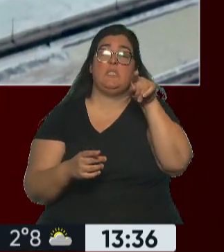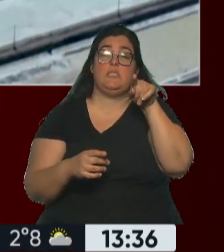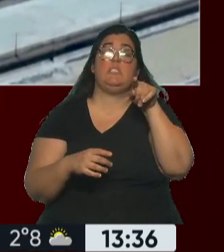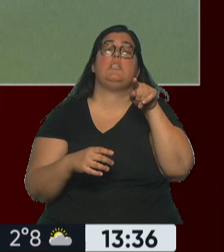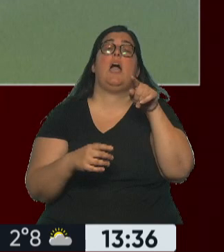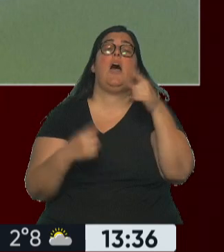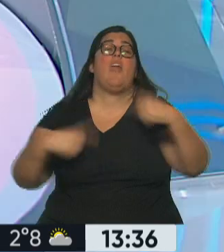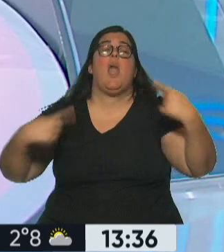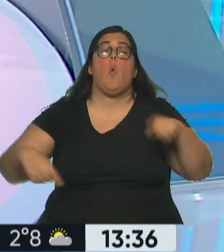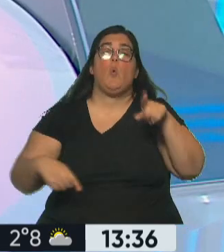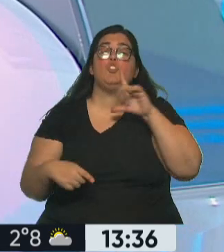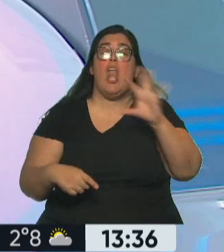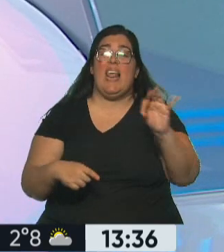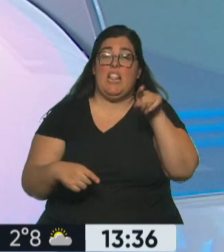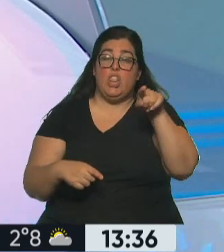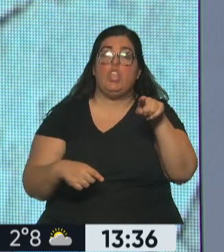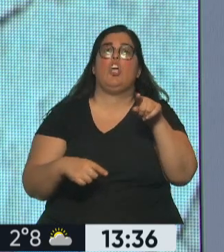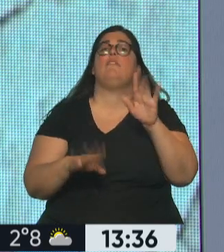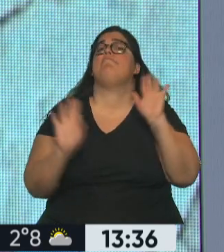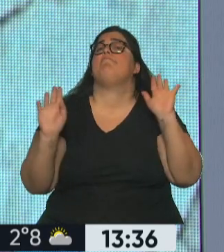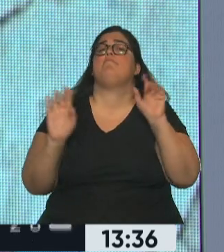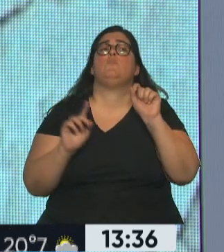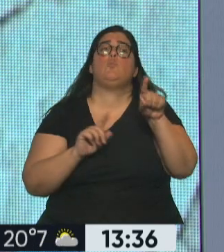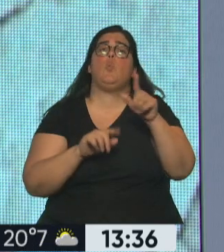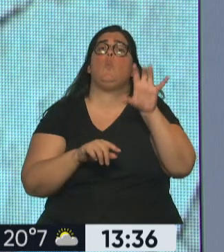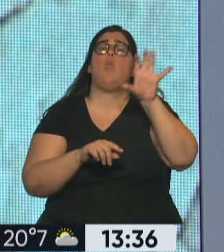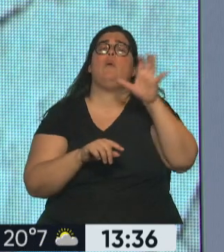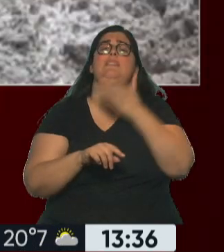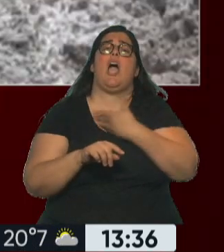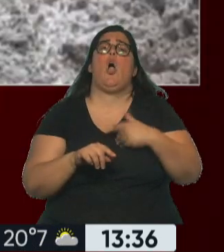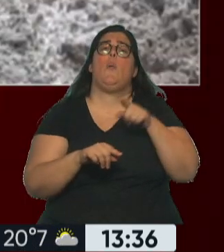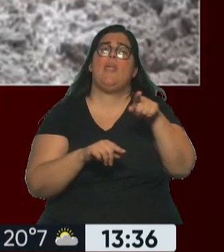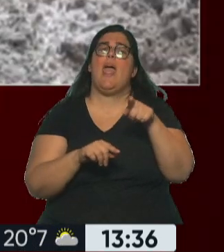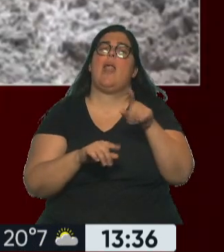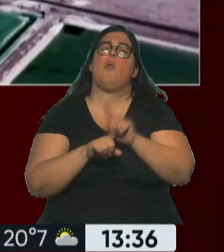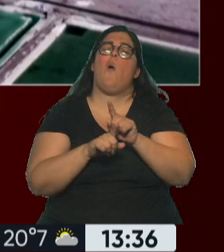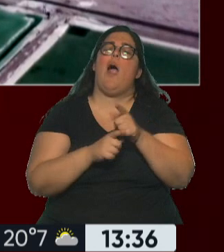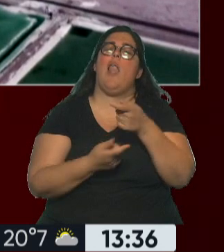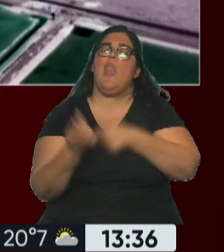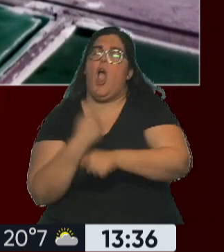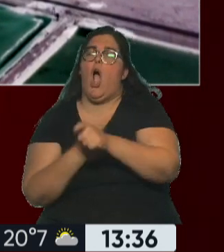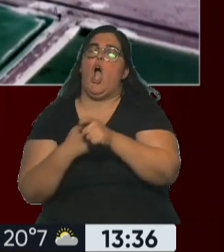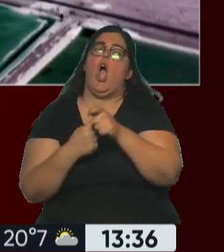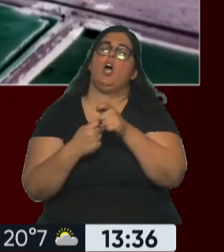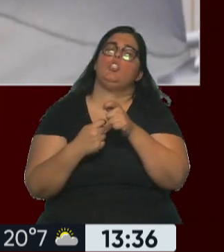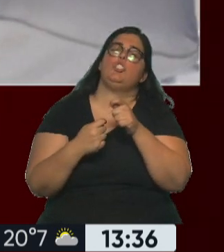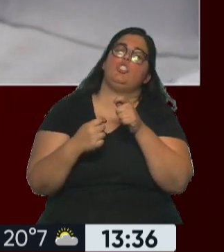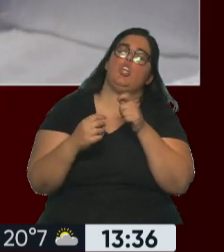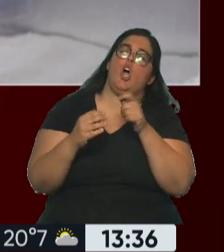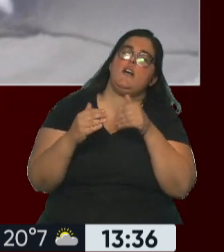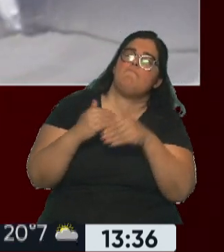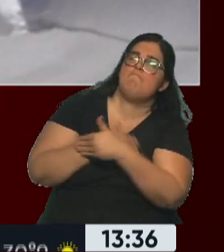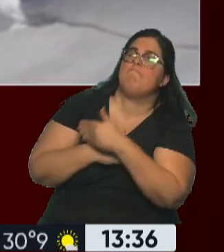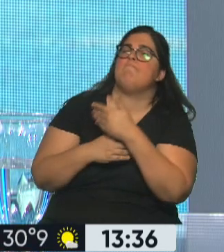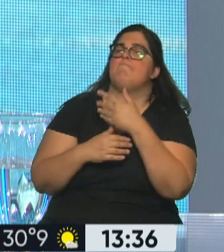del recurso litio hace que las gobernaciones provinciales tengan ahí una serie de negocios relativamente oscuros y grises que